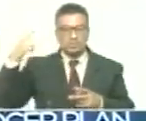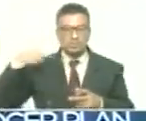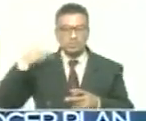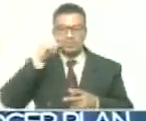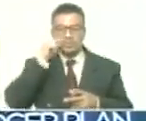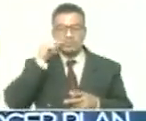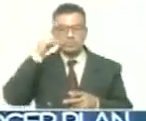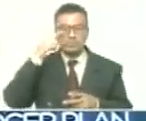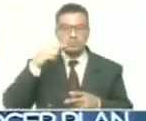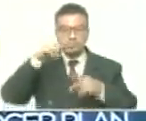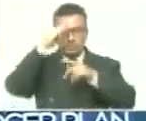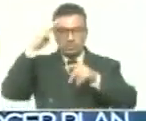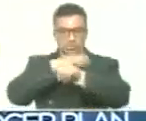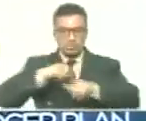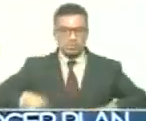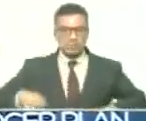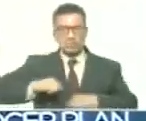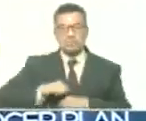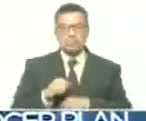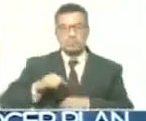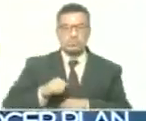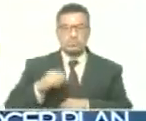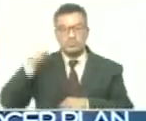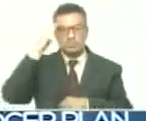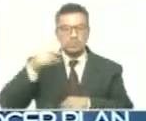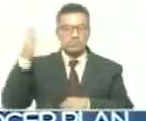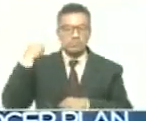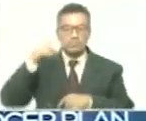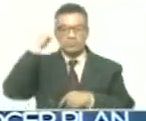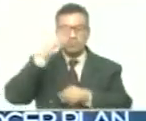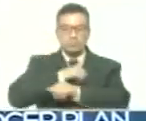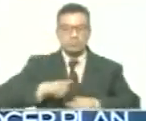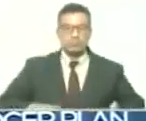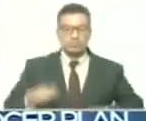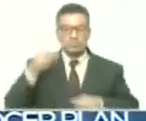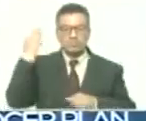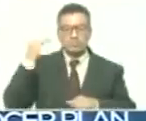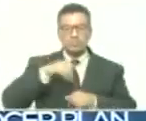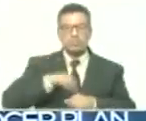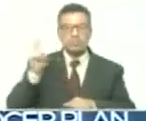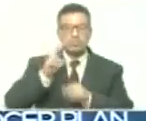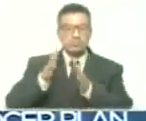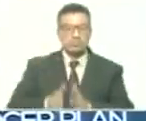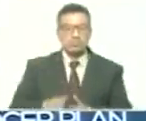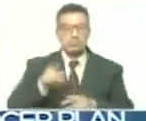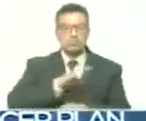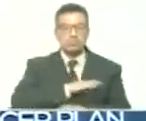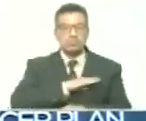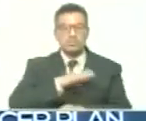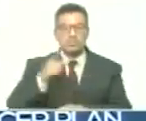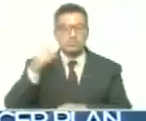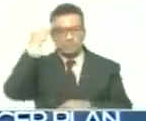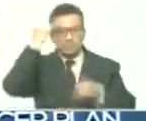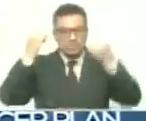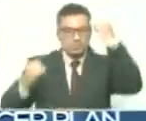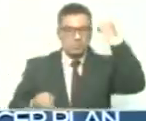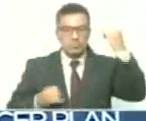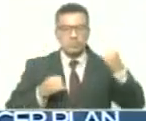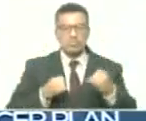hombres de honor, militares, policías, exmilitares y expolicías venezolanos. Esta no es una conspiración de intelectuales